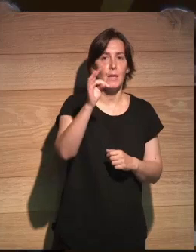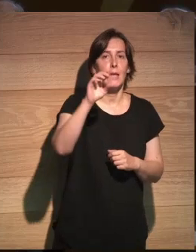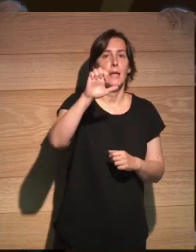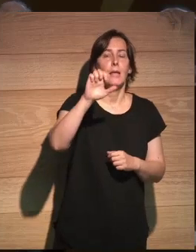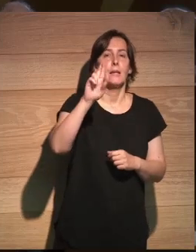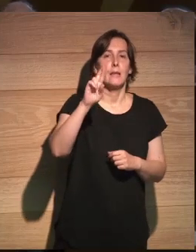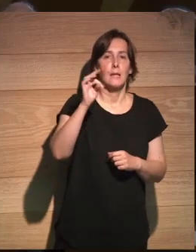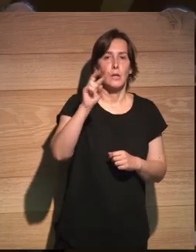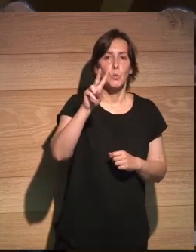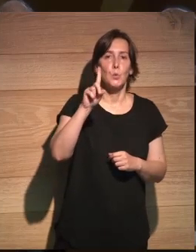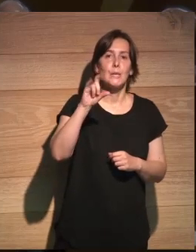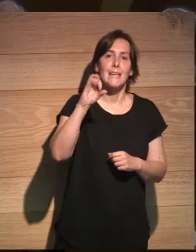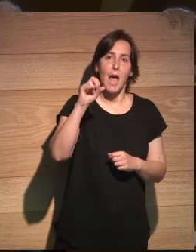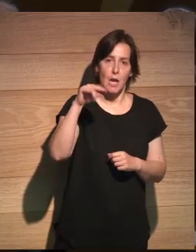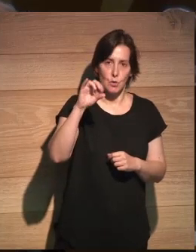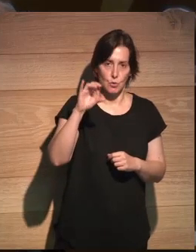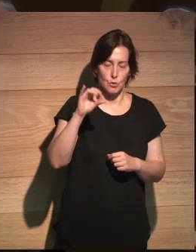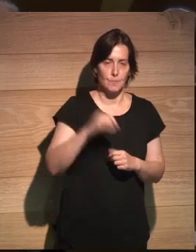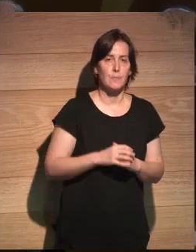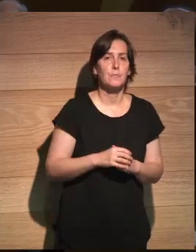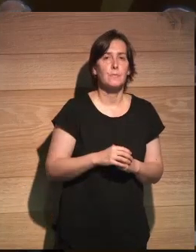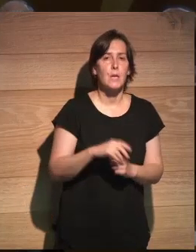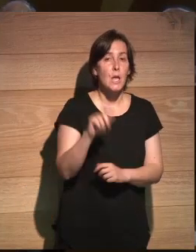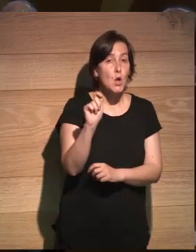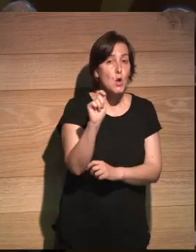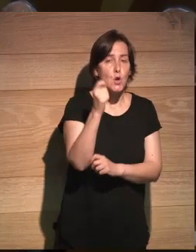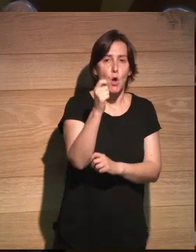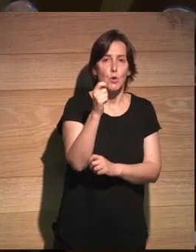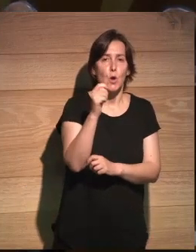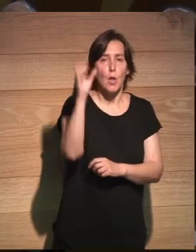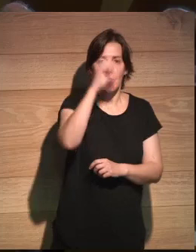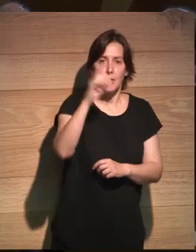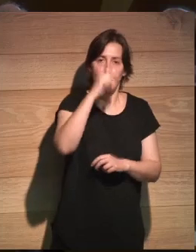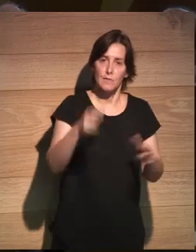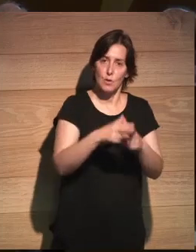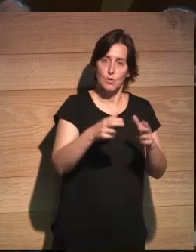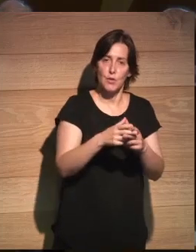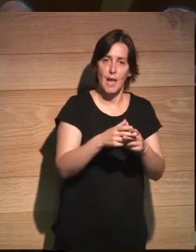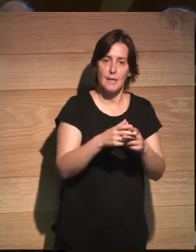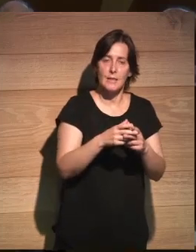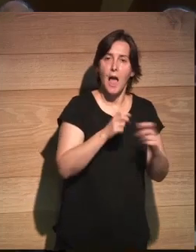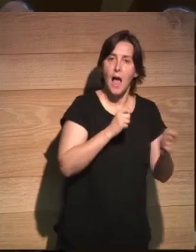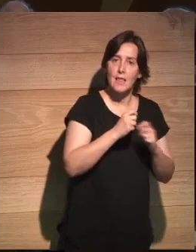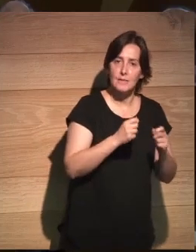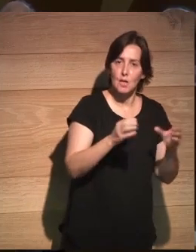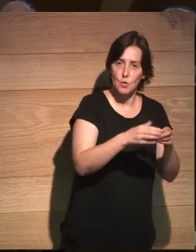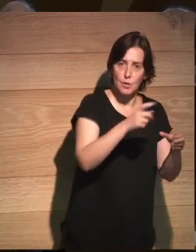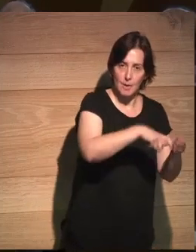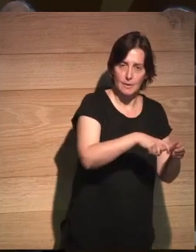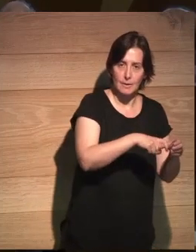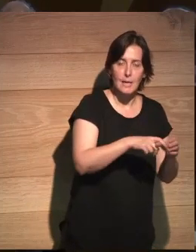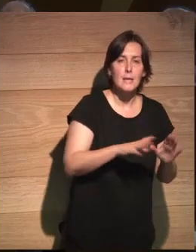Y decís, es un logro conseguir que los científicos sociales acudan a las tertulias. El problema es que tendrían que acudir